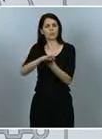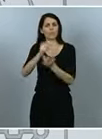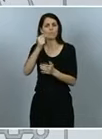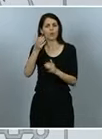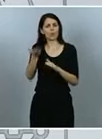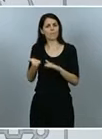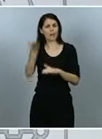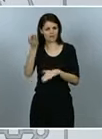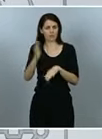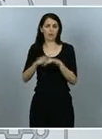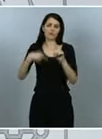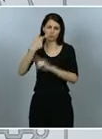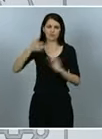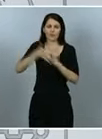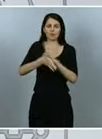me imagino que habrá preguntas sobre el tema